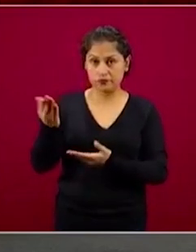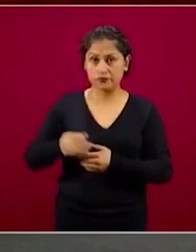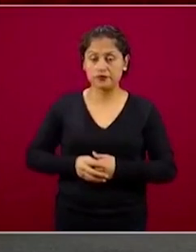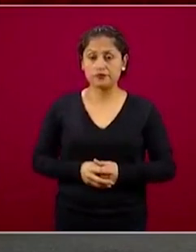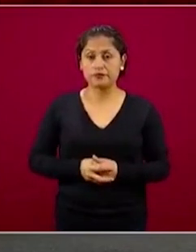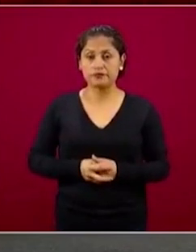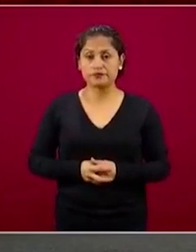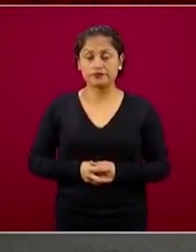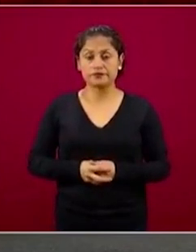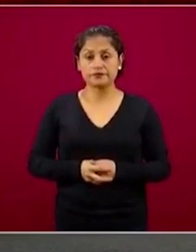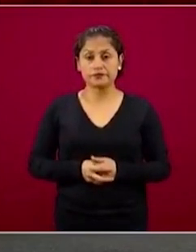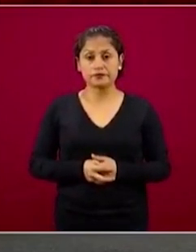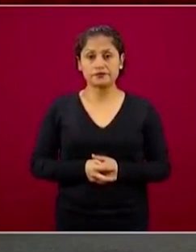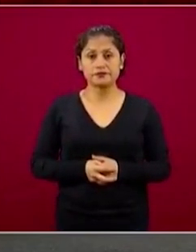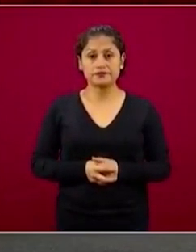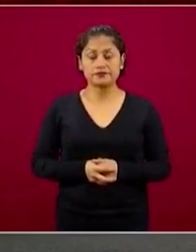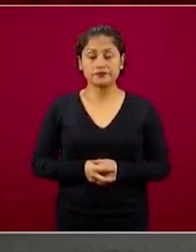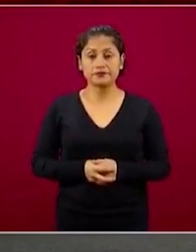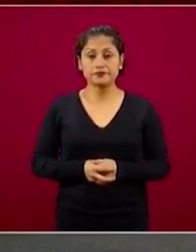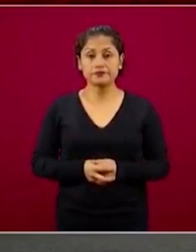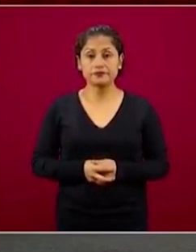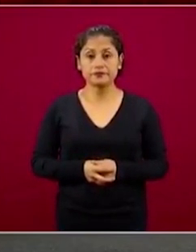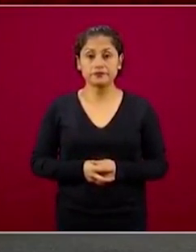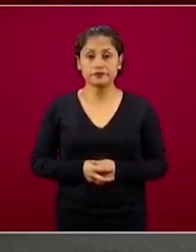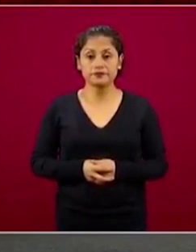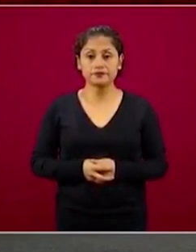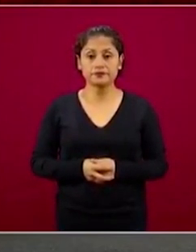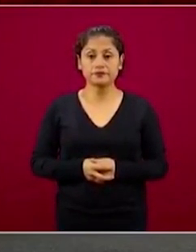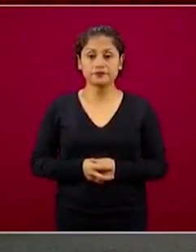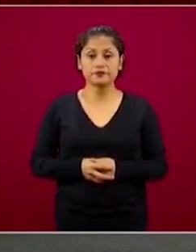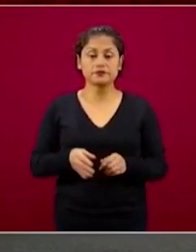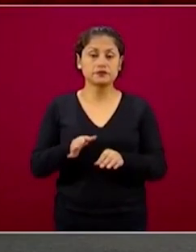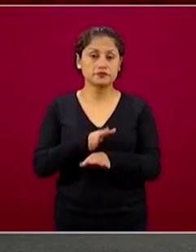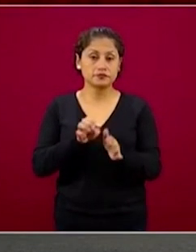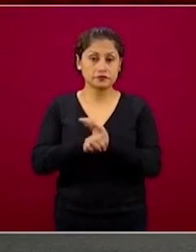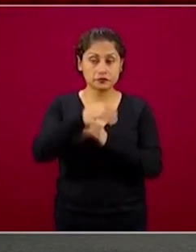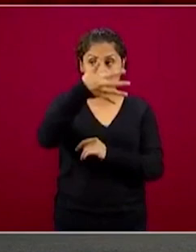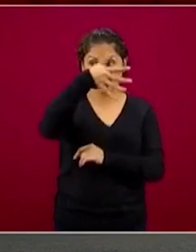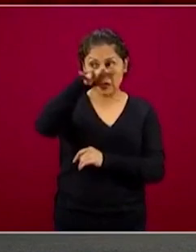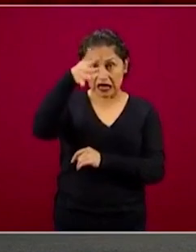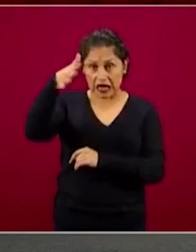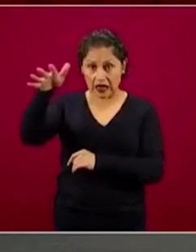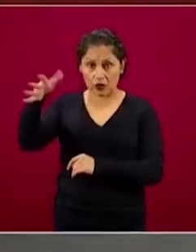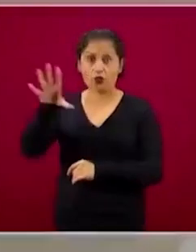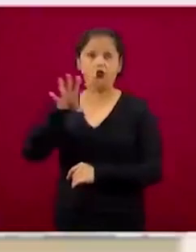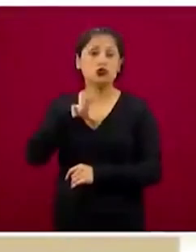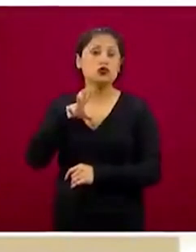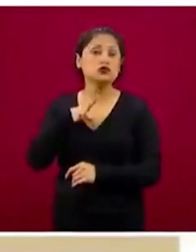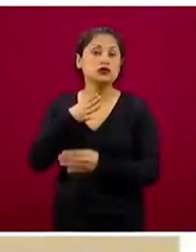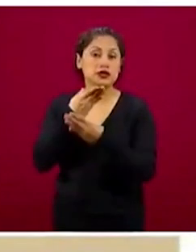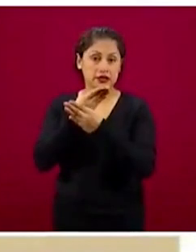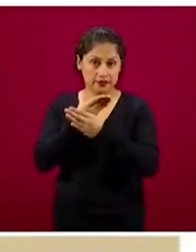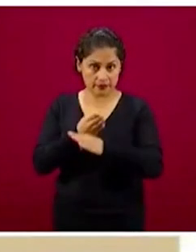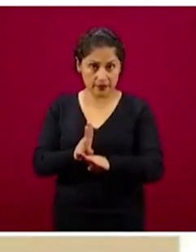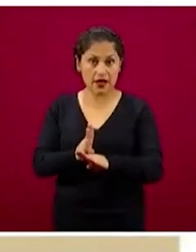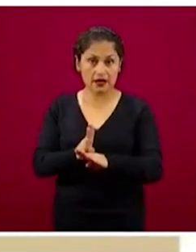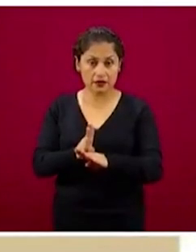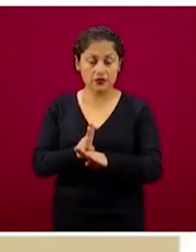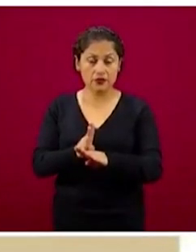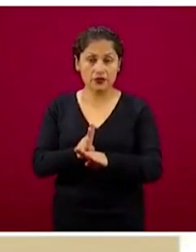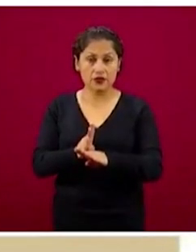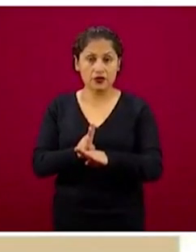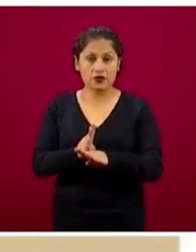en el caso de porcentaje de adultos que cuentan con una cuenta bancaria únicamente